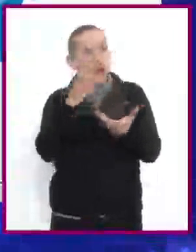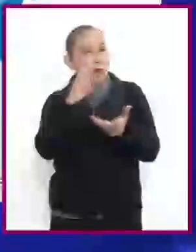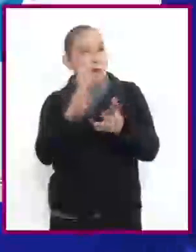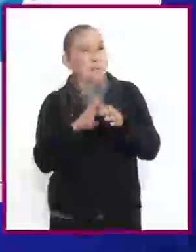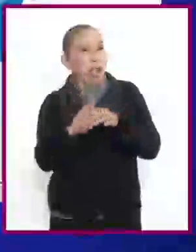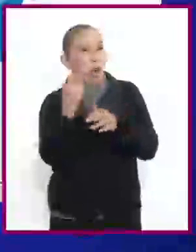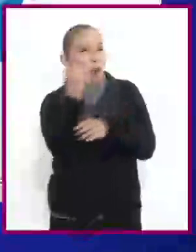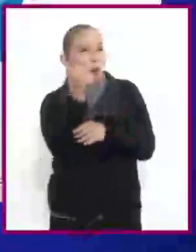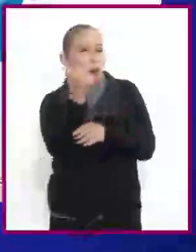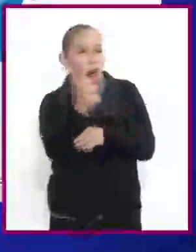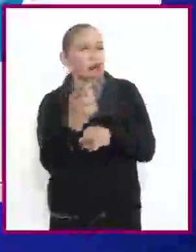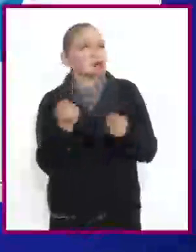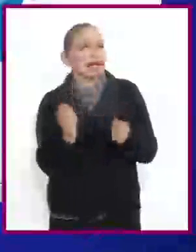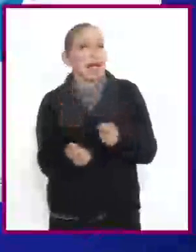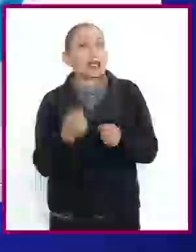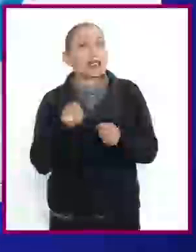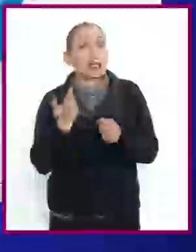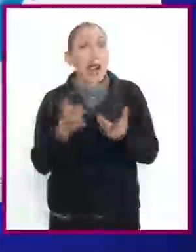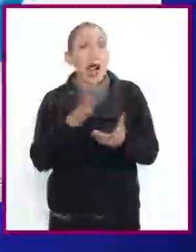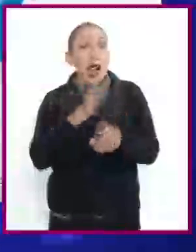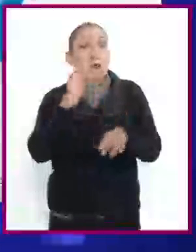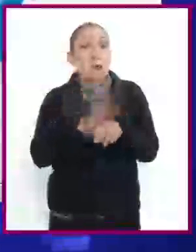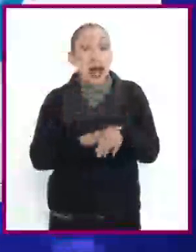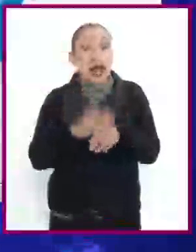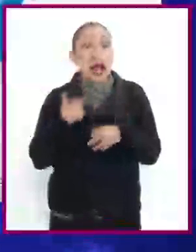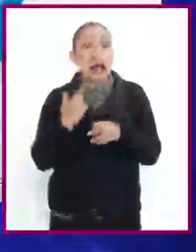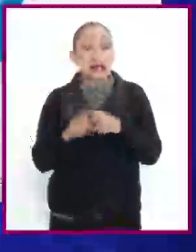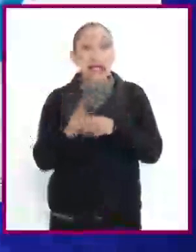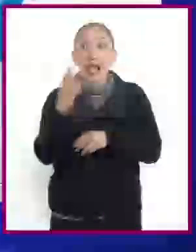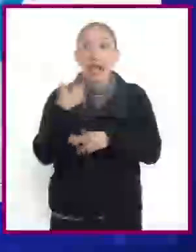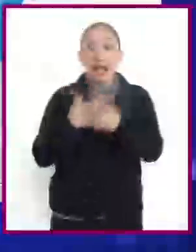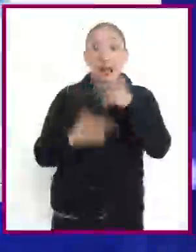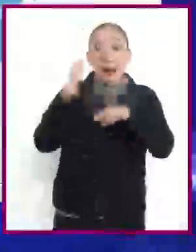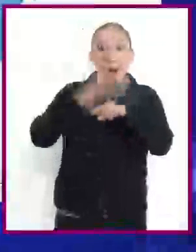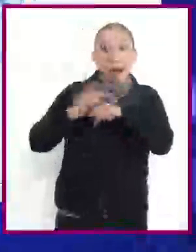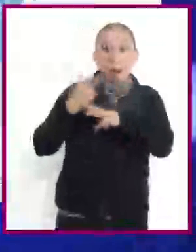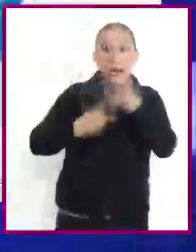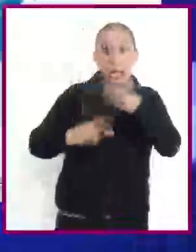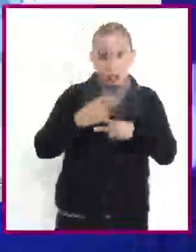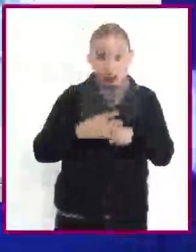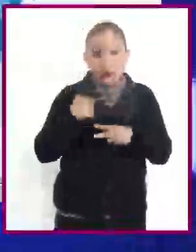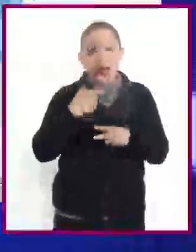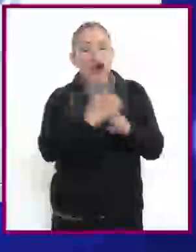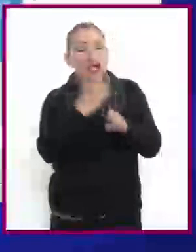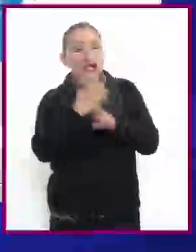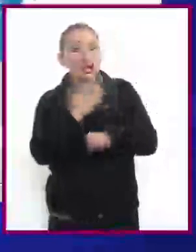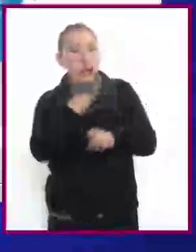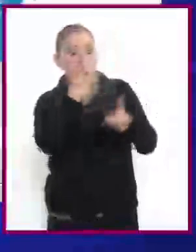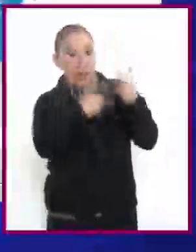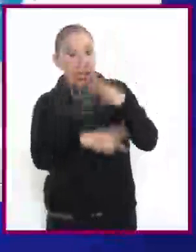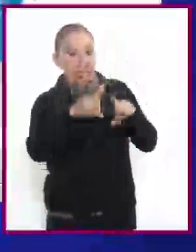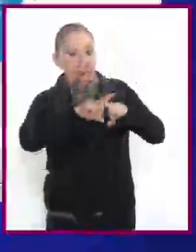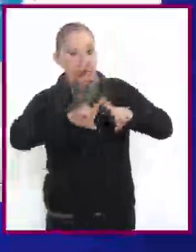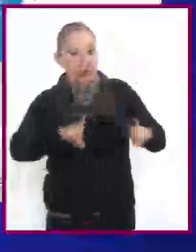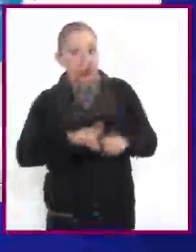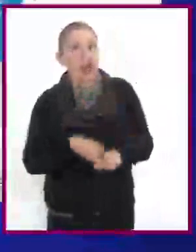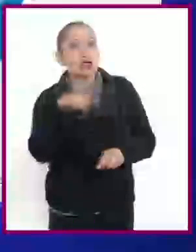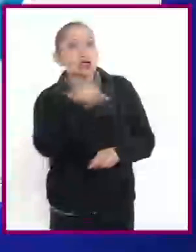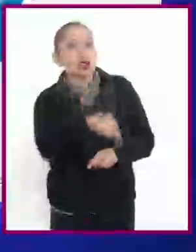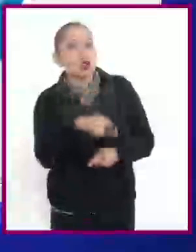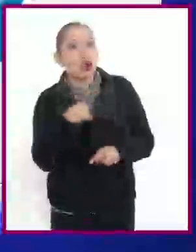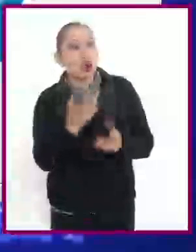relación con su población total fueron Quintana Roo, Baja California Sur, Querétaro, Colima y Campeche. Por lo general,